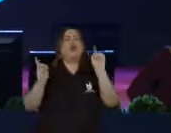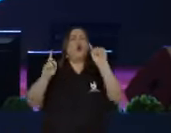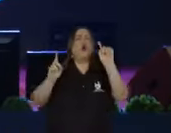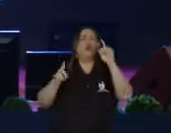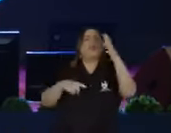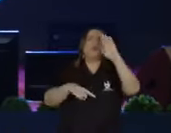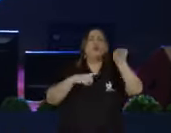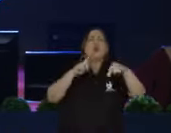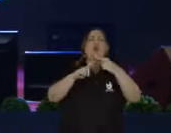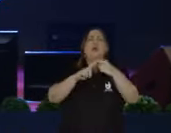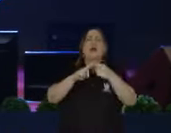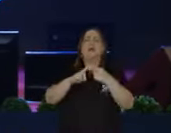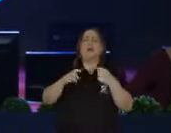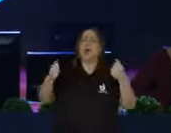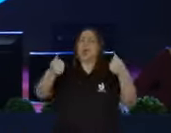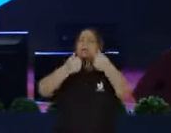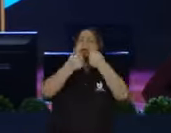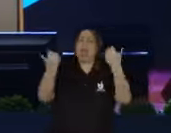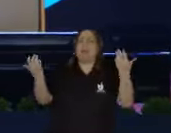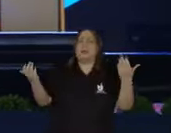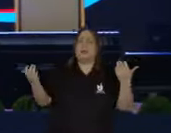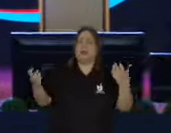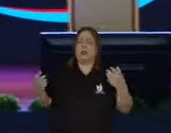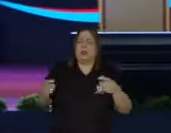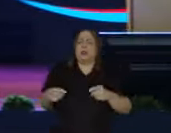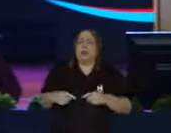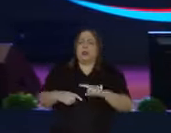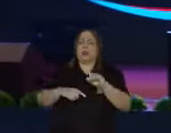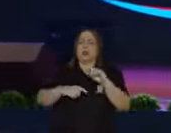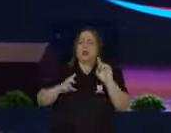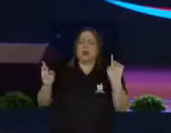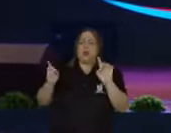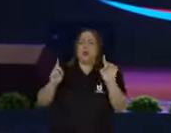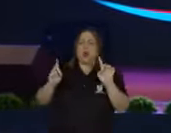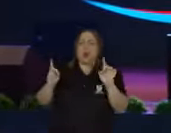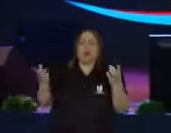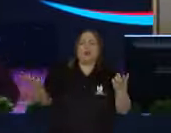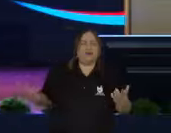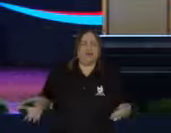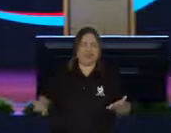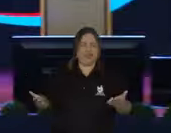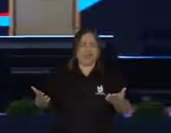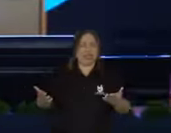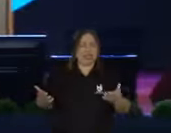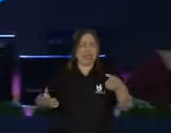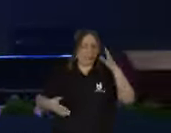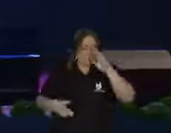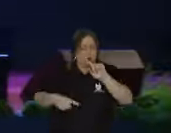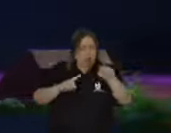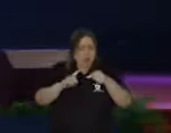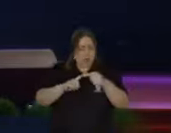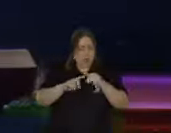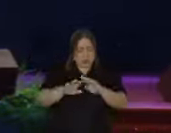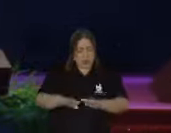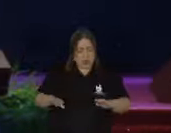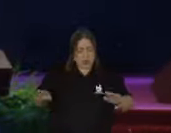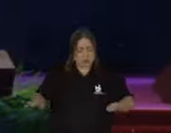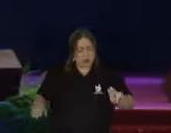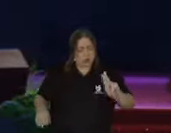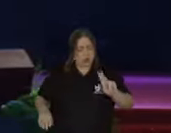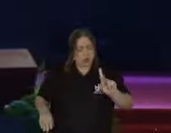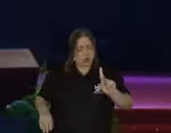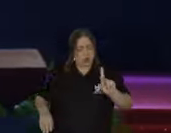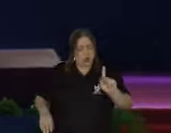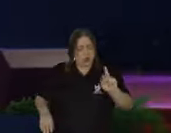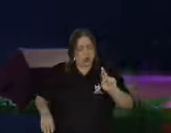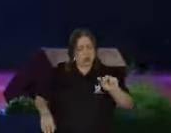Dios en este accidente en Tanzania? ¿Dónde está Dios cuando los niños son masacrados en Ucrania? ¿Dónde está Dios? Viene el diablo ahí lleno de